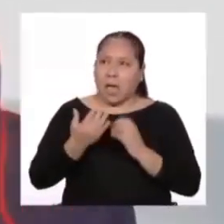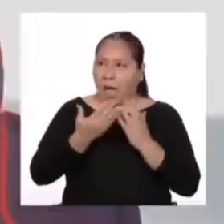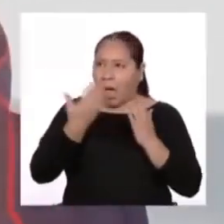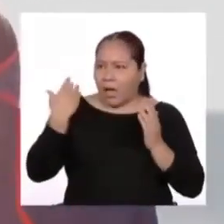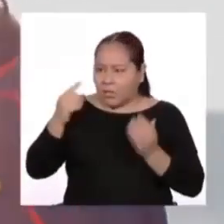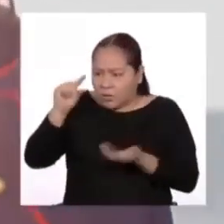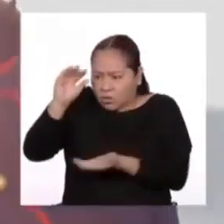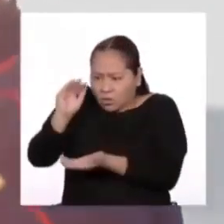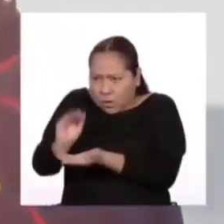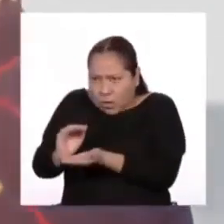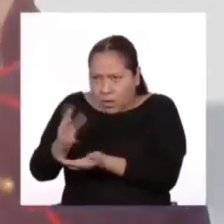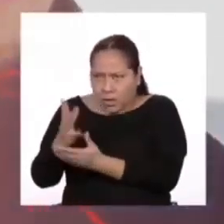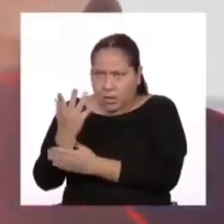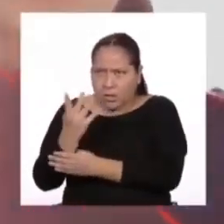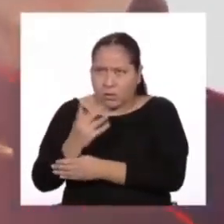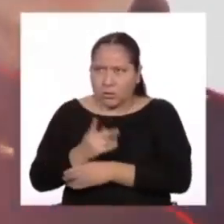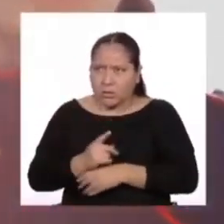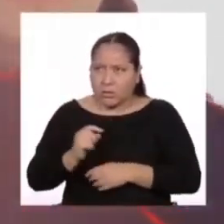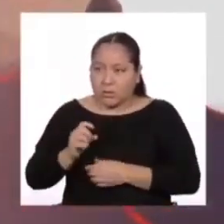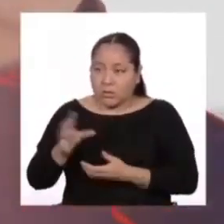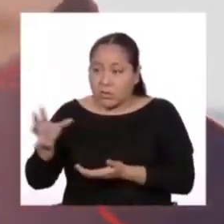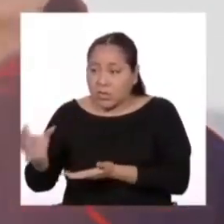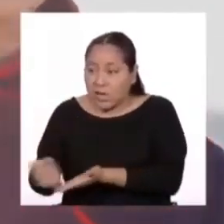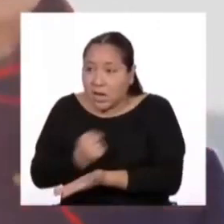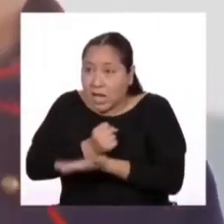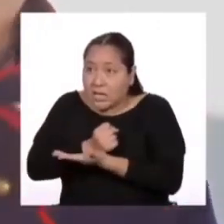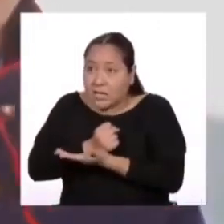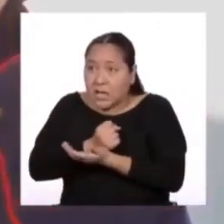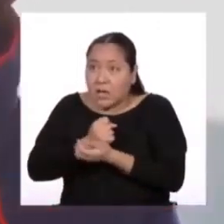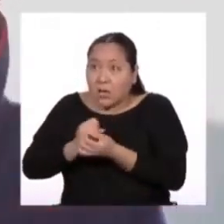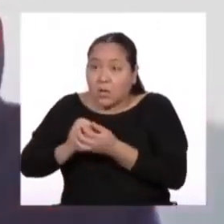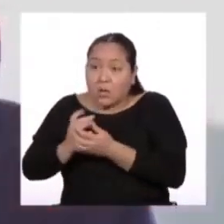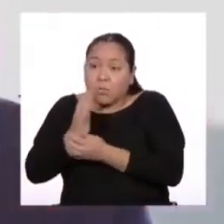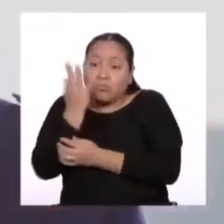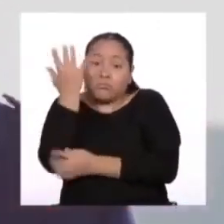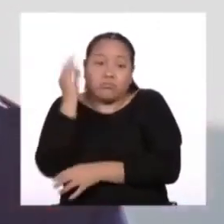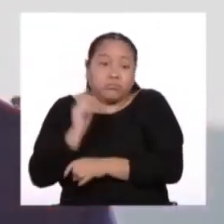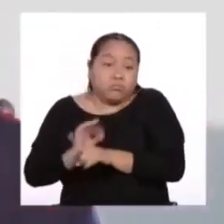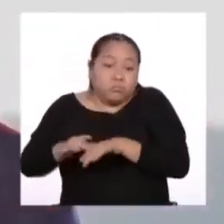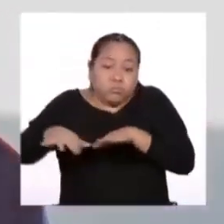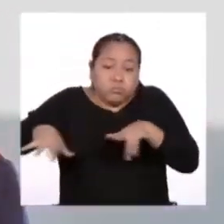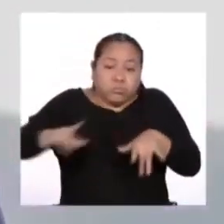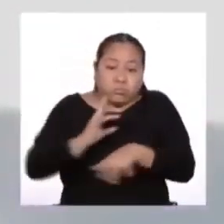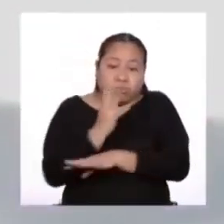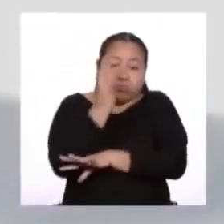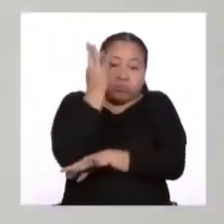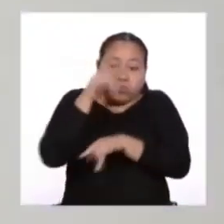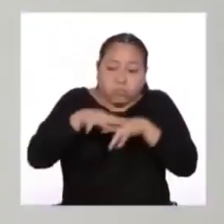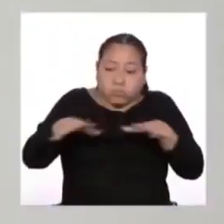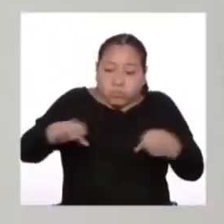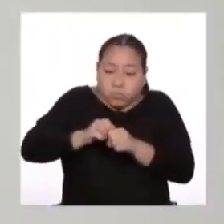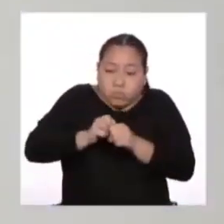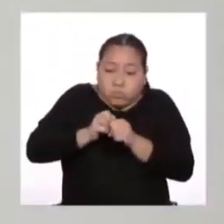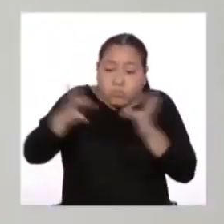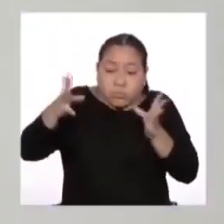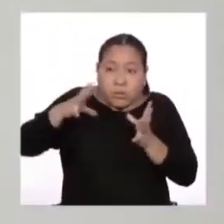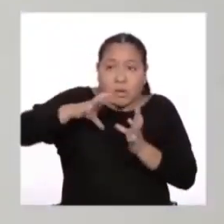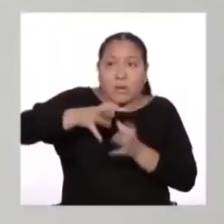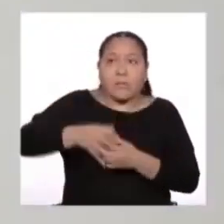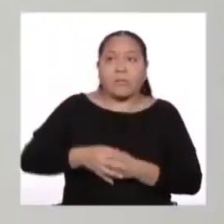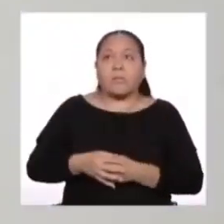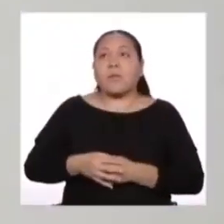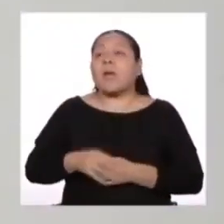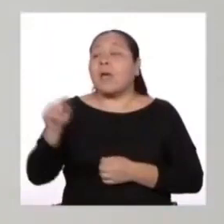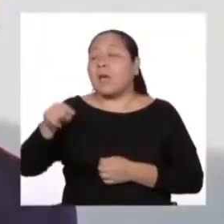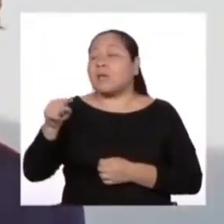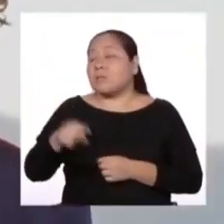muy pequeñitos. Y si no se arrancan a tiempo, crecen por todo el planeta y lo perforan con sus raíces hasta hacerlo estallar. Es una cuestión